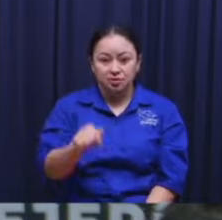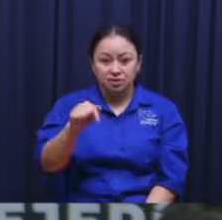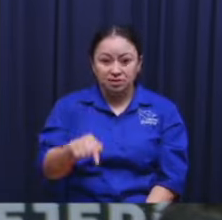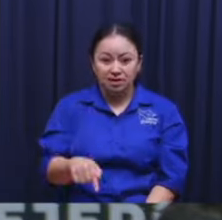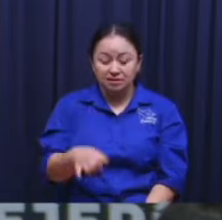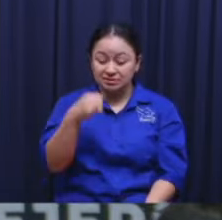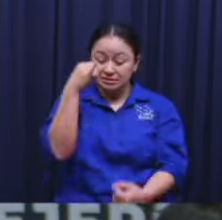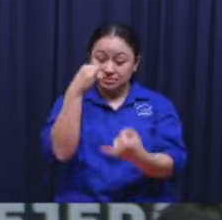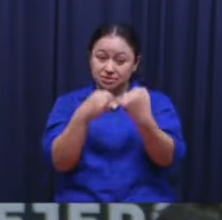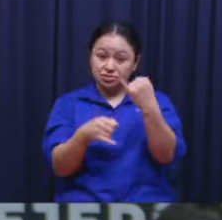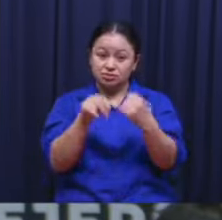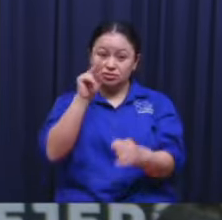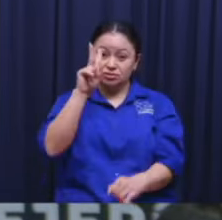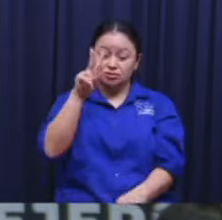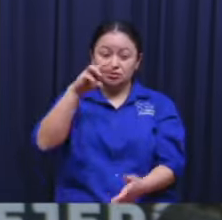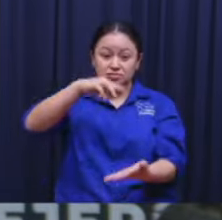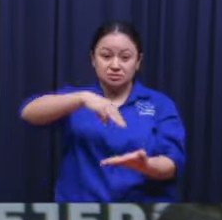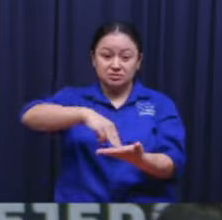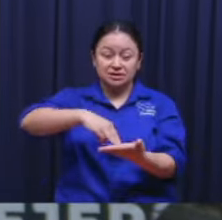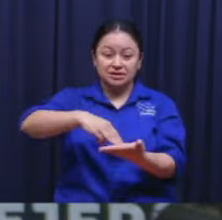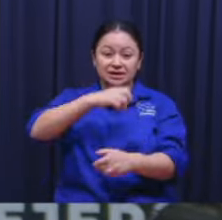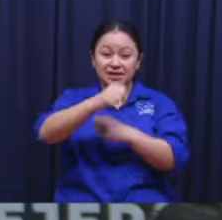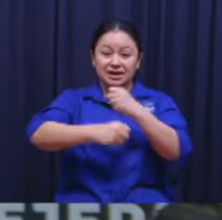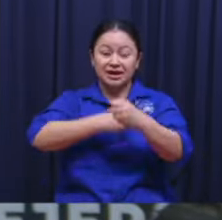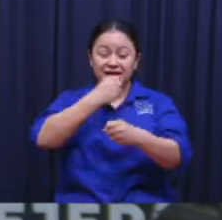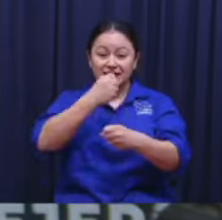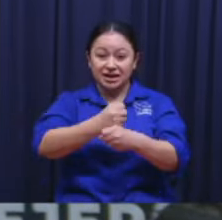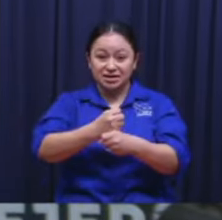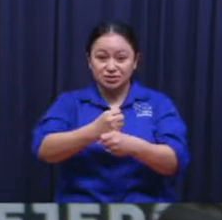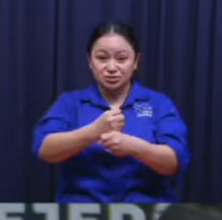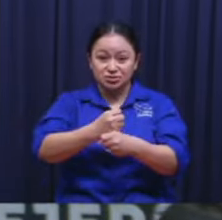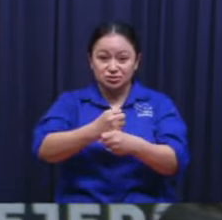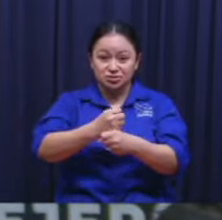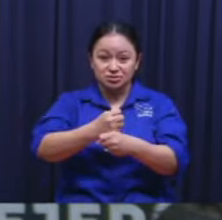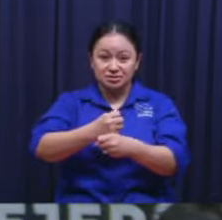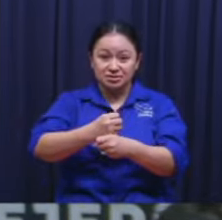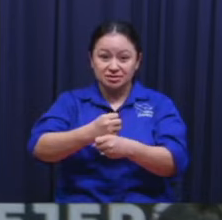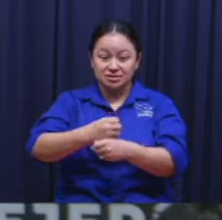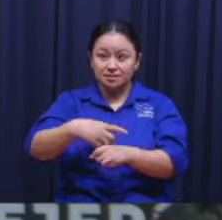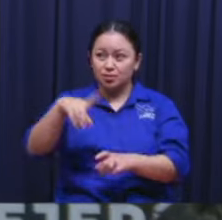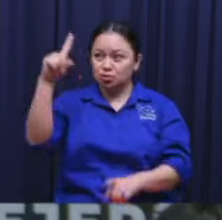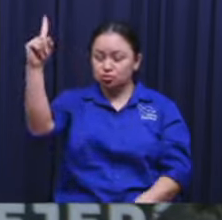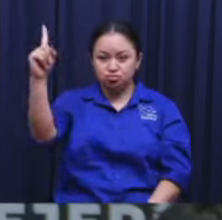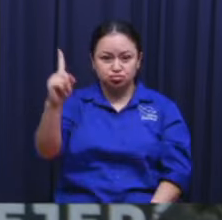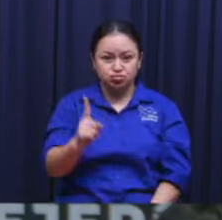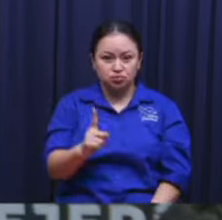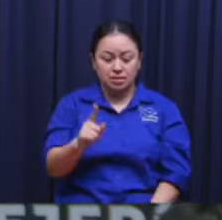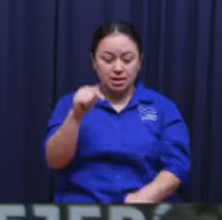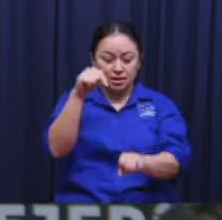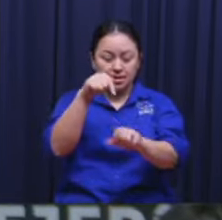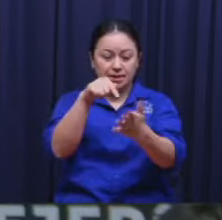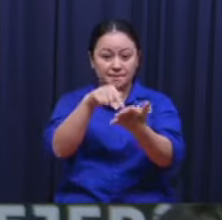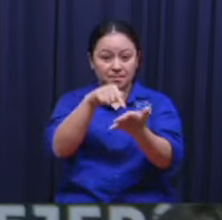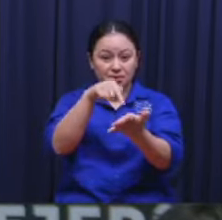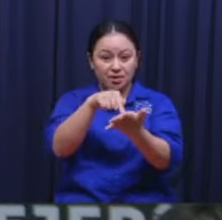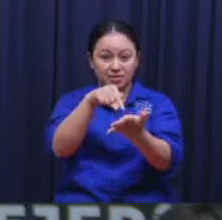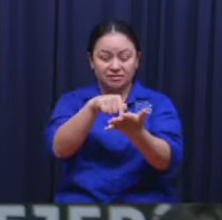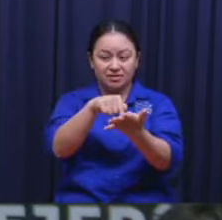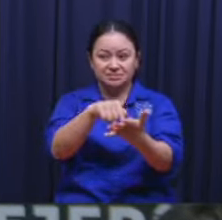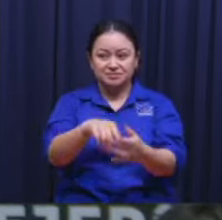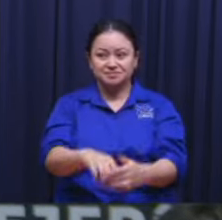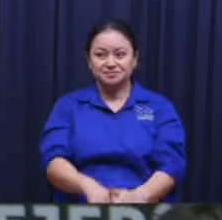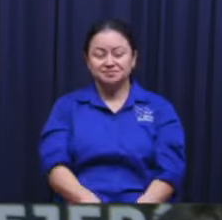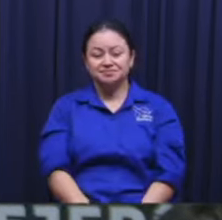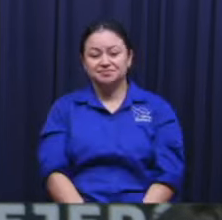creo que ahorita sí ya estamos súper a punto de que venga la prueba con todo lo que estamos viendo. Híjole, que eso lo vamos